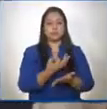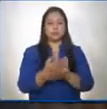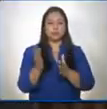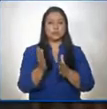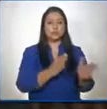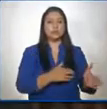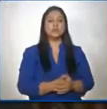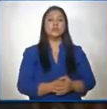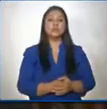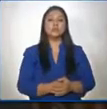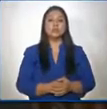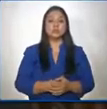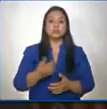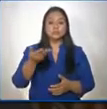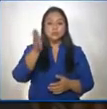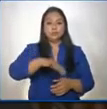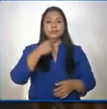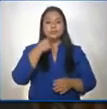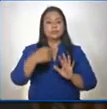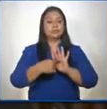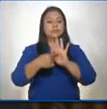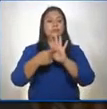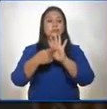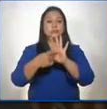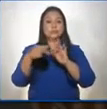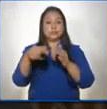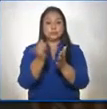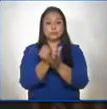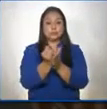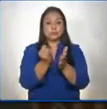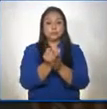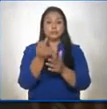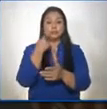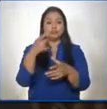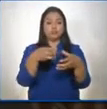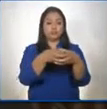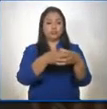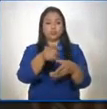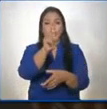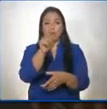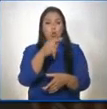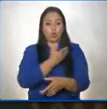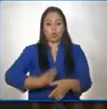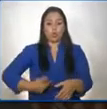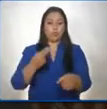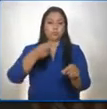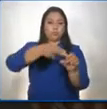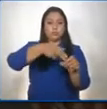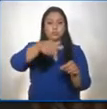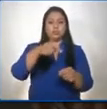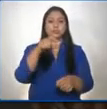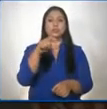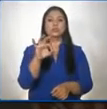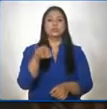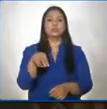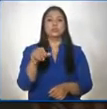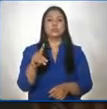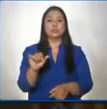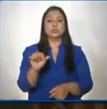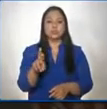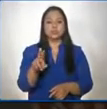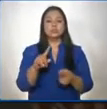Luego tenemos la participación de representantes de instituciones o sectores no gubernamentales del CONAUR. Aquí tendríamos la intervención de la